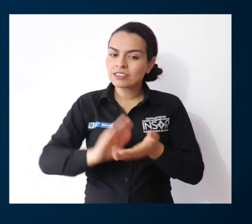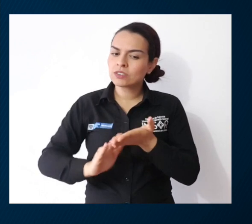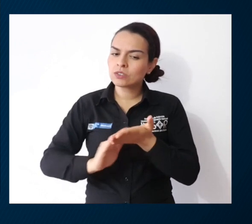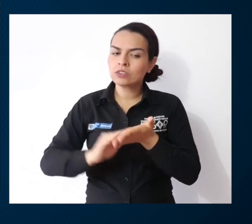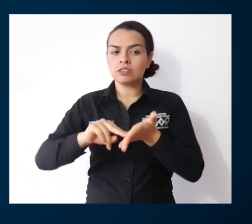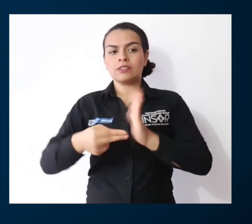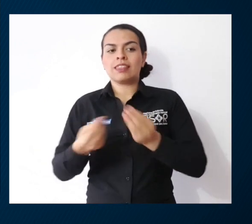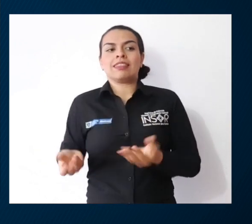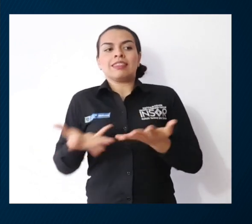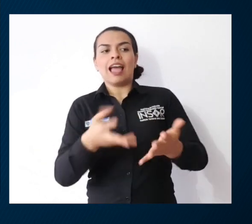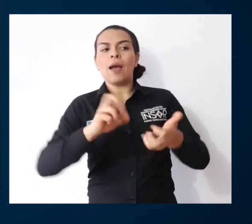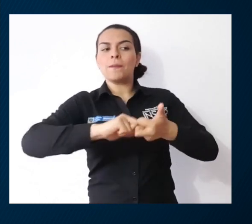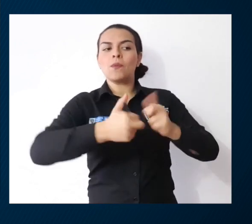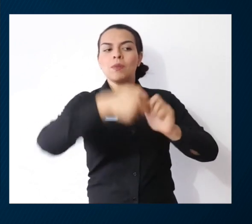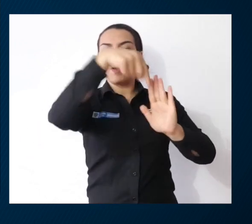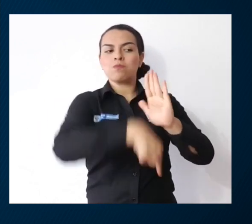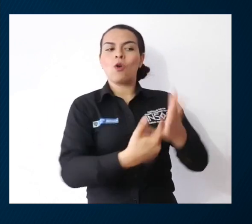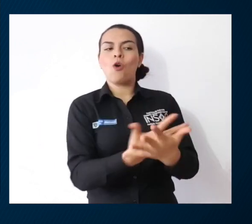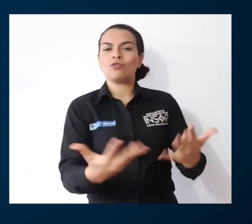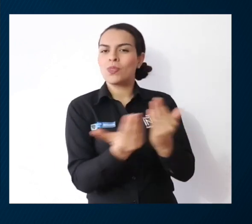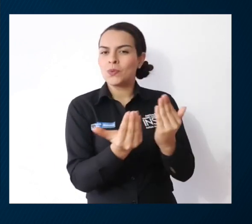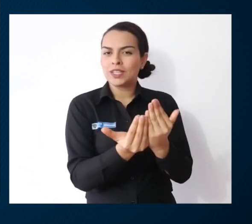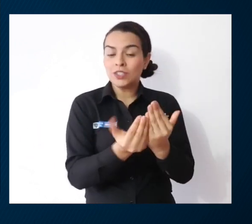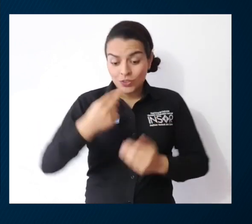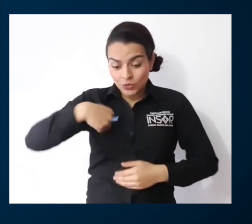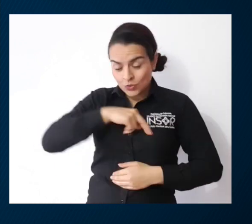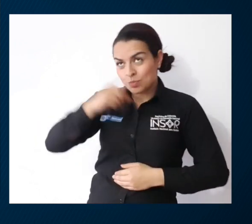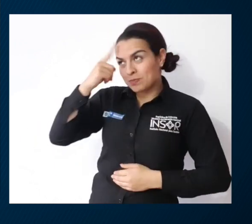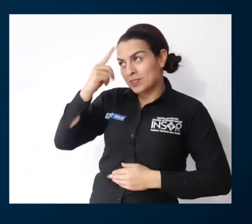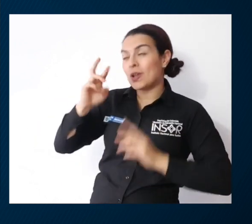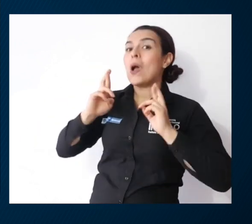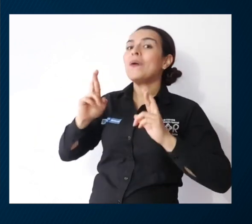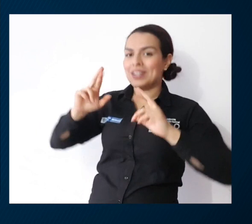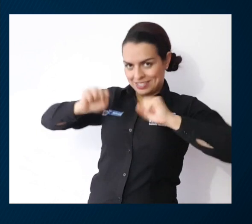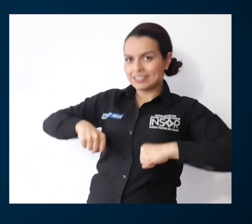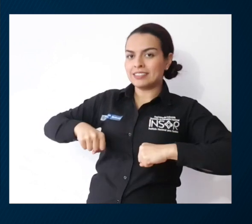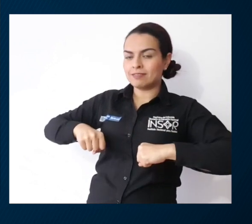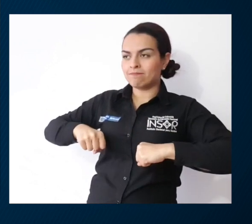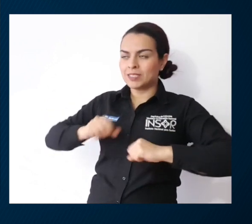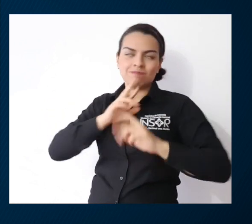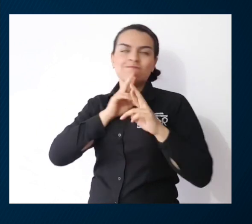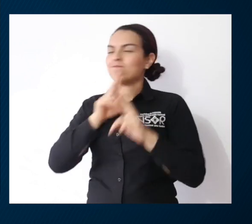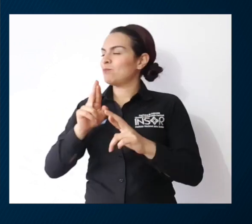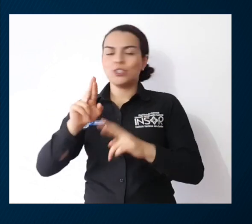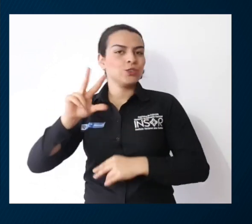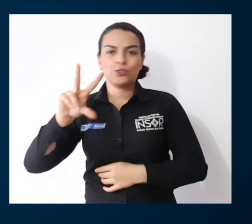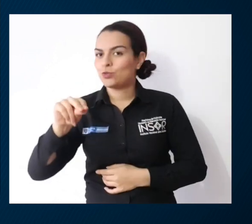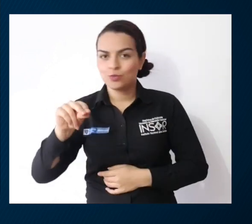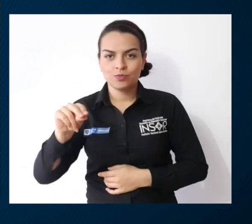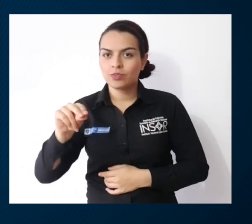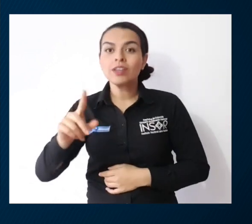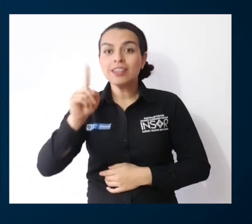Y nosotros quisiéramos decir que sí, pensar que sí, pero lastimosamente pensamos que la respuesta es no. Es